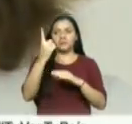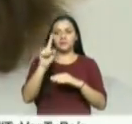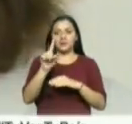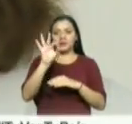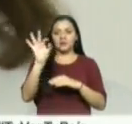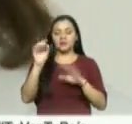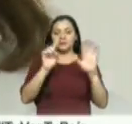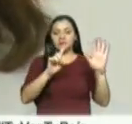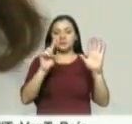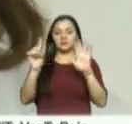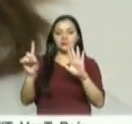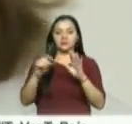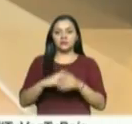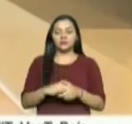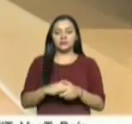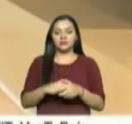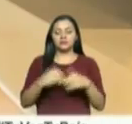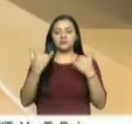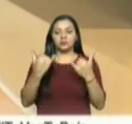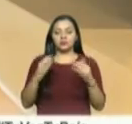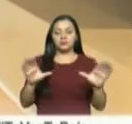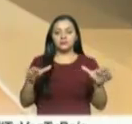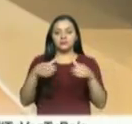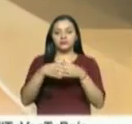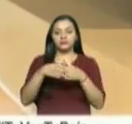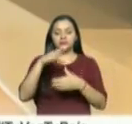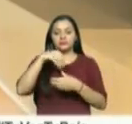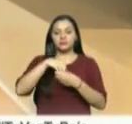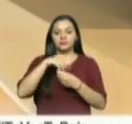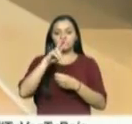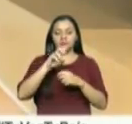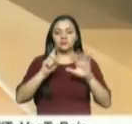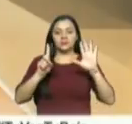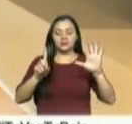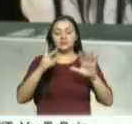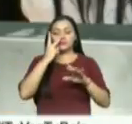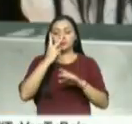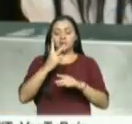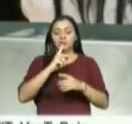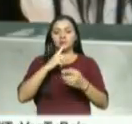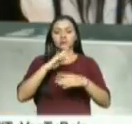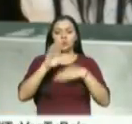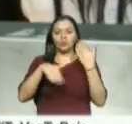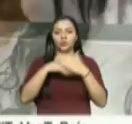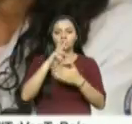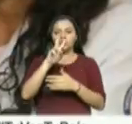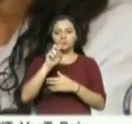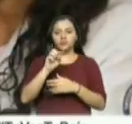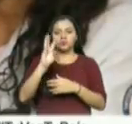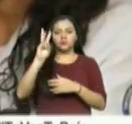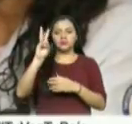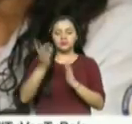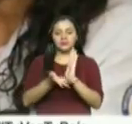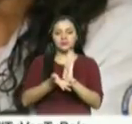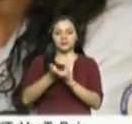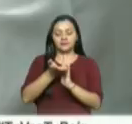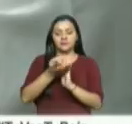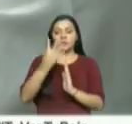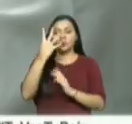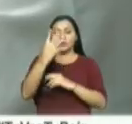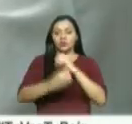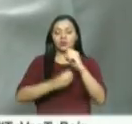1,566. En el periodo de 1998 a 2006, ese aumento solo fue de 2.6 veces. Por cuarto